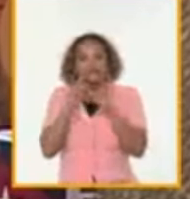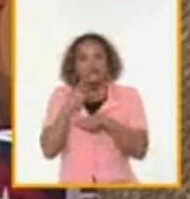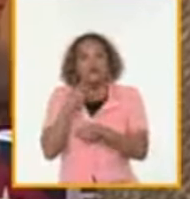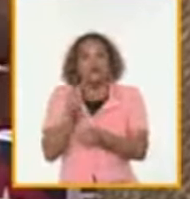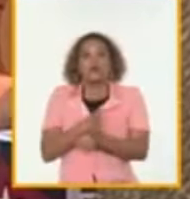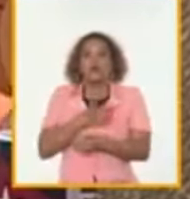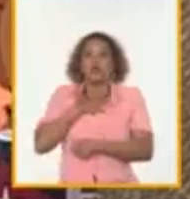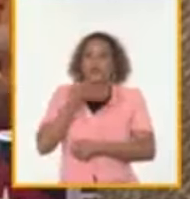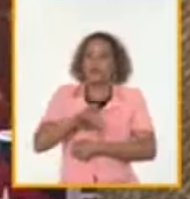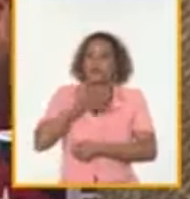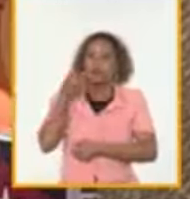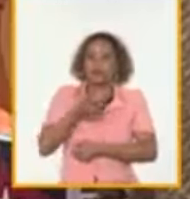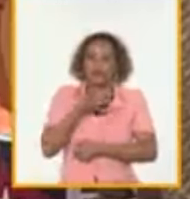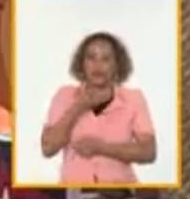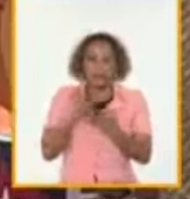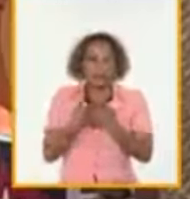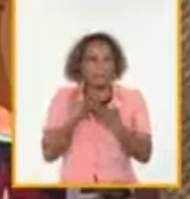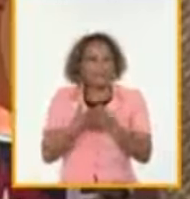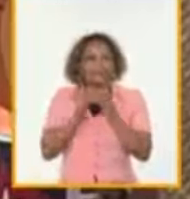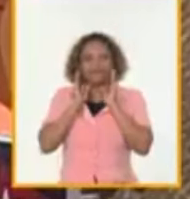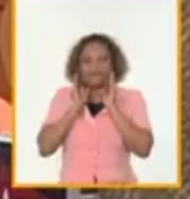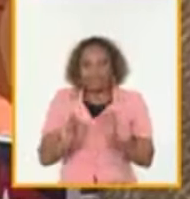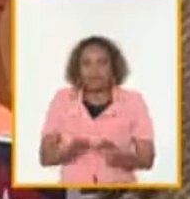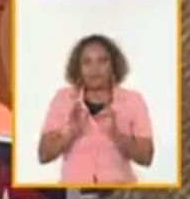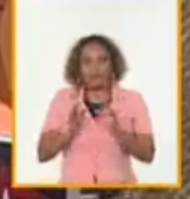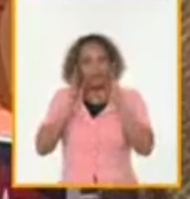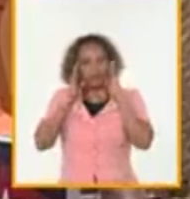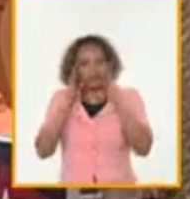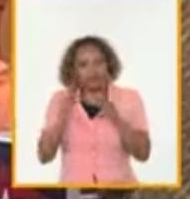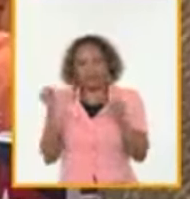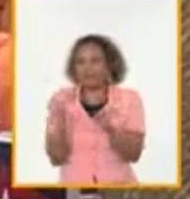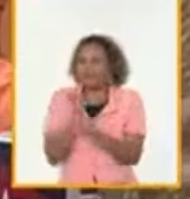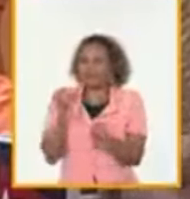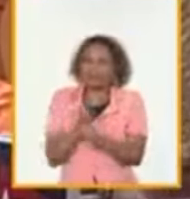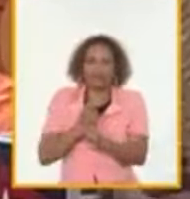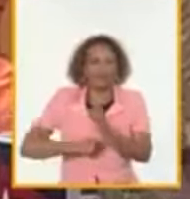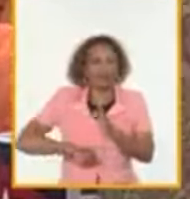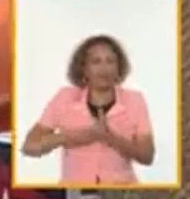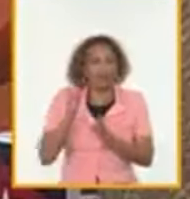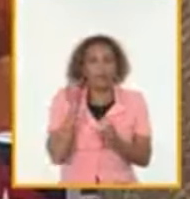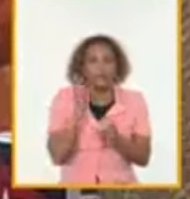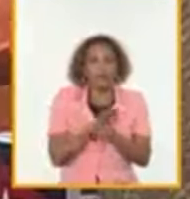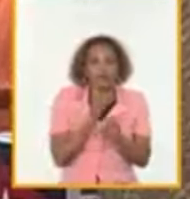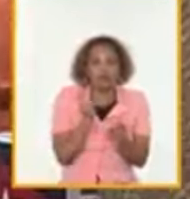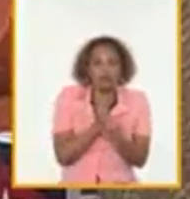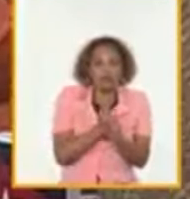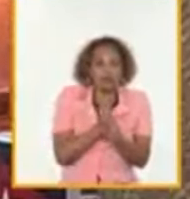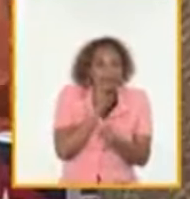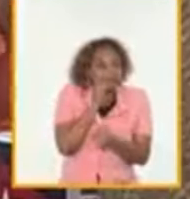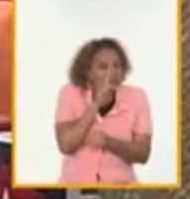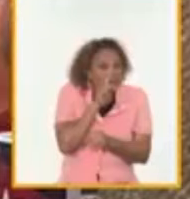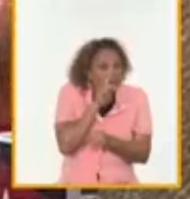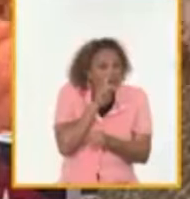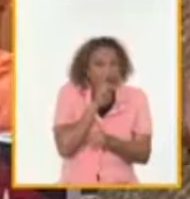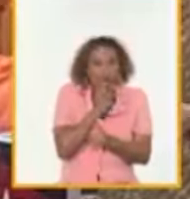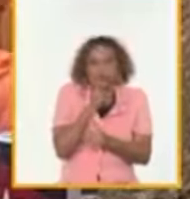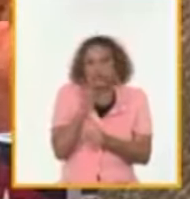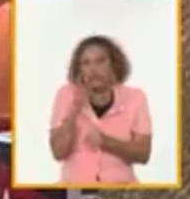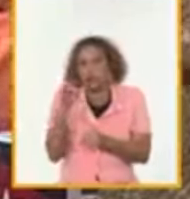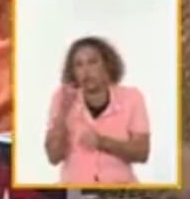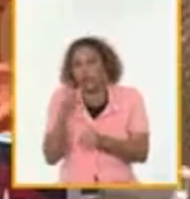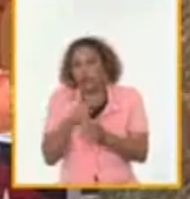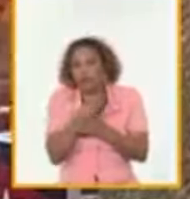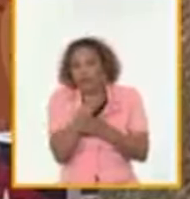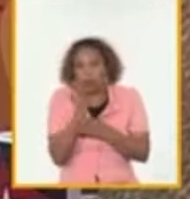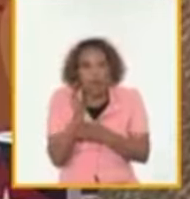eh están trabajando de manera permanente comienzan un trabajo y hasta que no lo terminan 2 3 4 de la